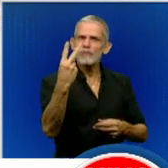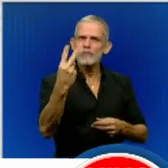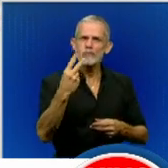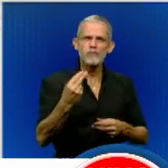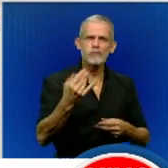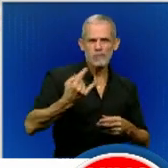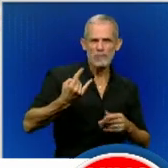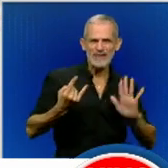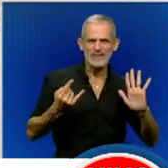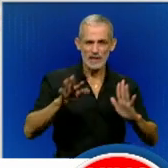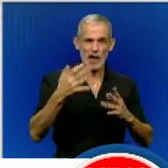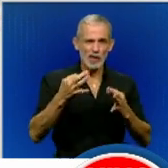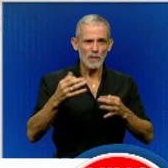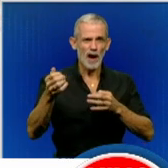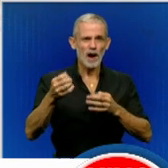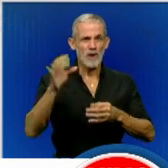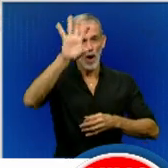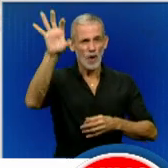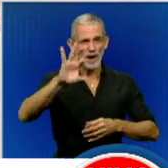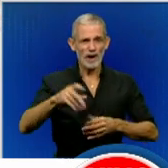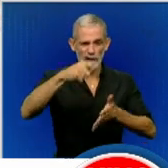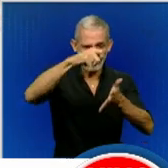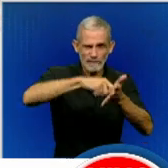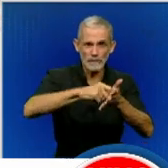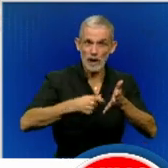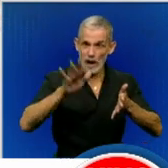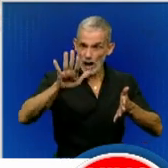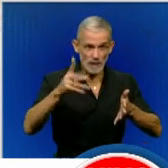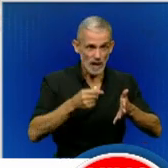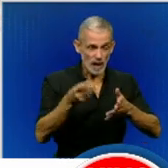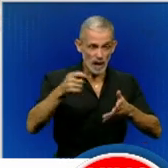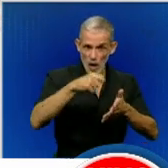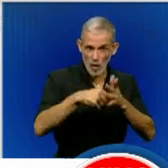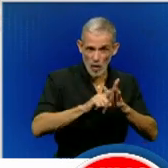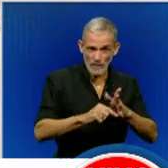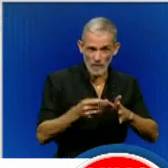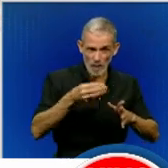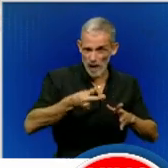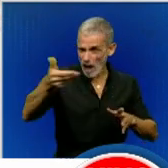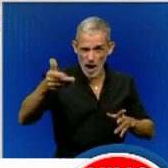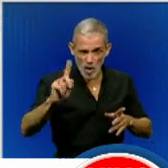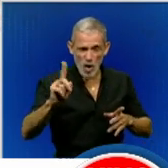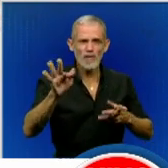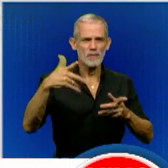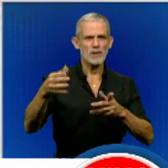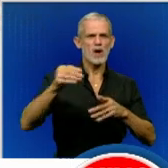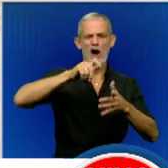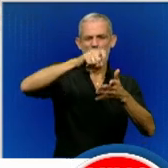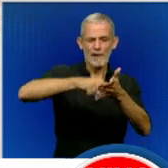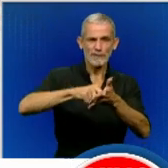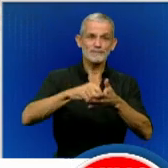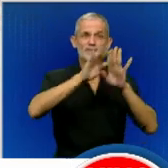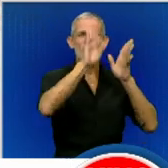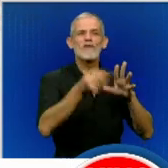de requerir el acompañamiento de los gobernadores bajo amenaza de quitar estos fondos luego de que se produjo ese acompañamiento el fondo